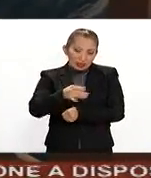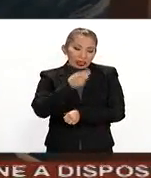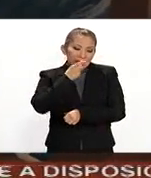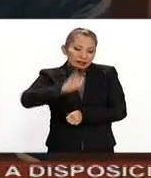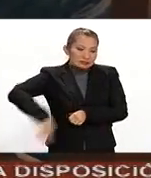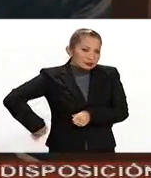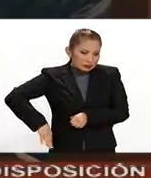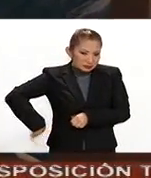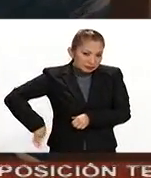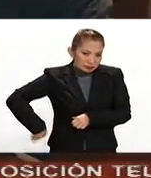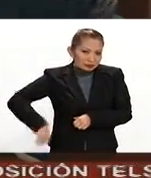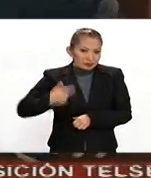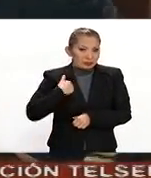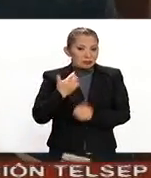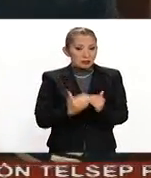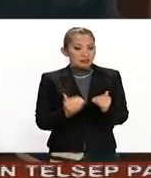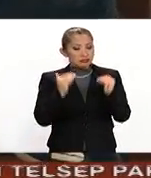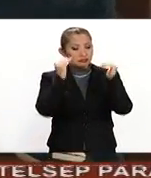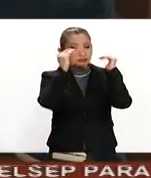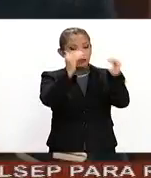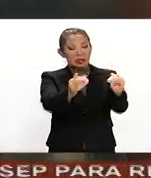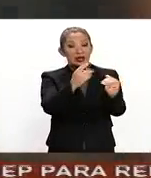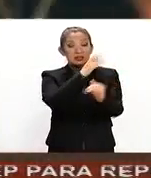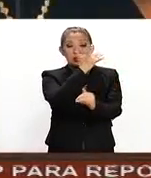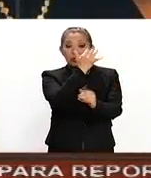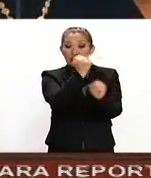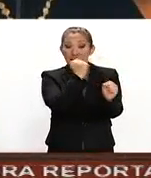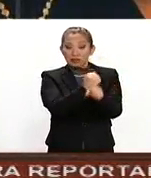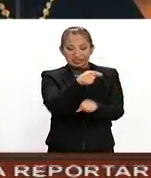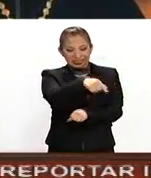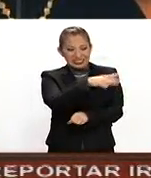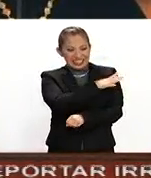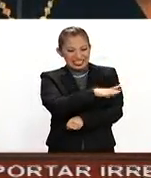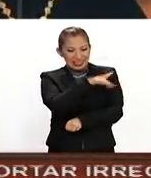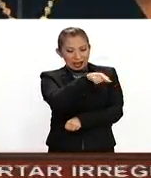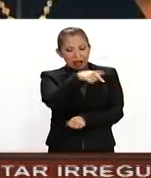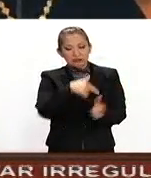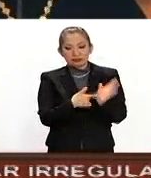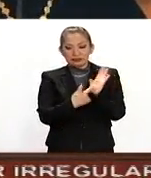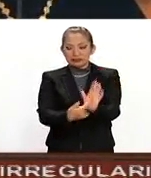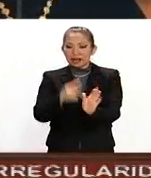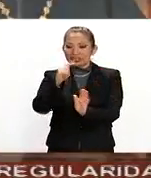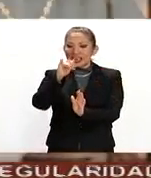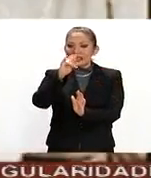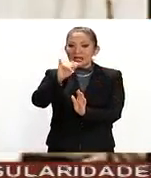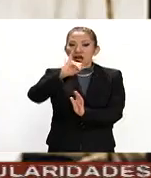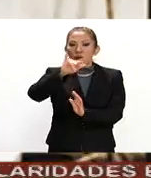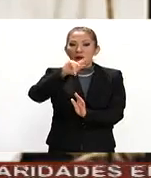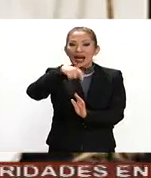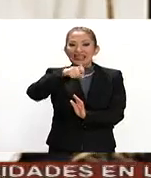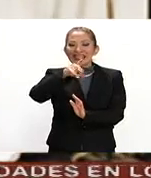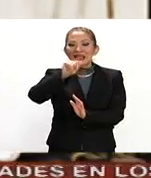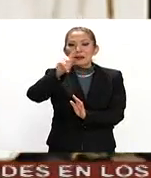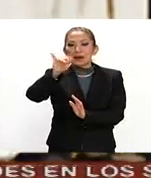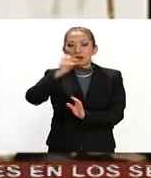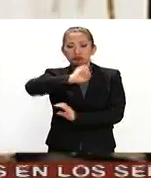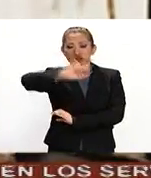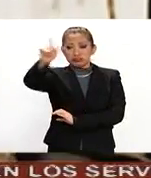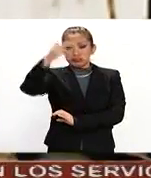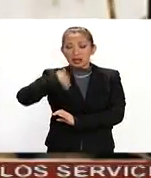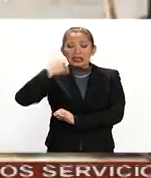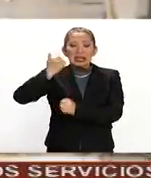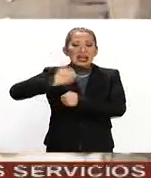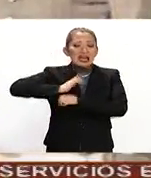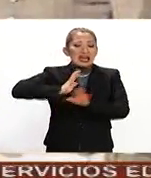mencionó, pues está por arriba del medio siglo. El general Cienfuegos presentó la tesis Joaquín Amaro y profesionalización